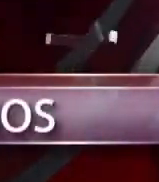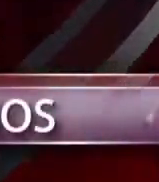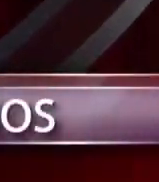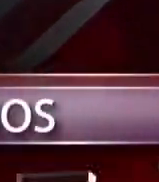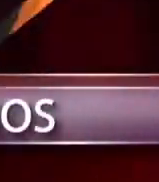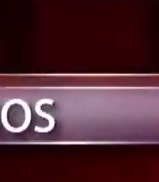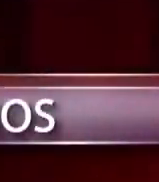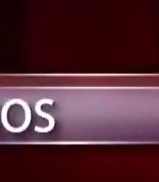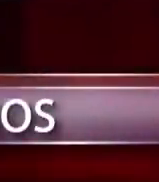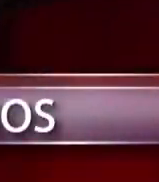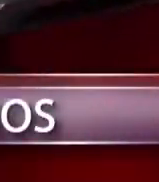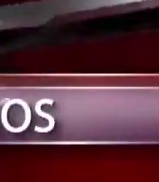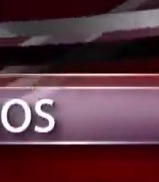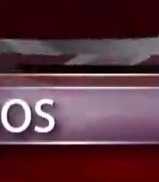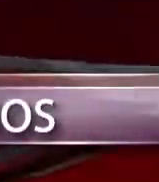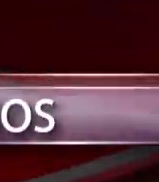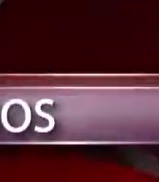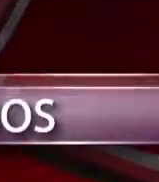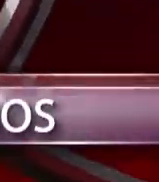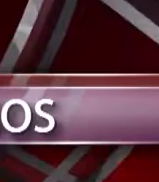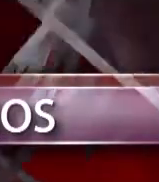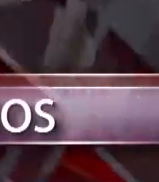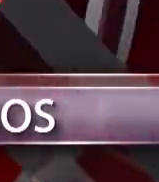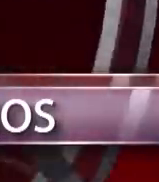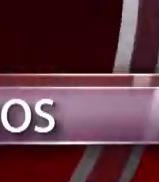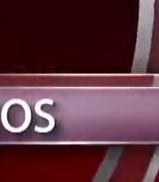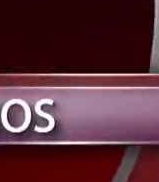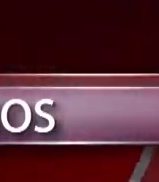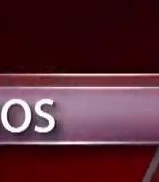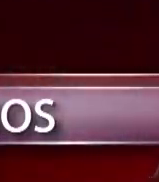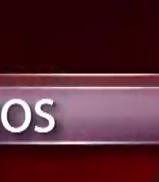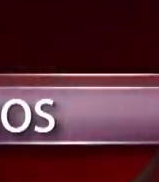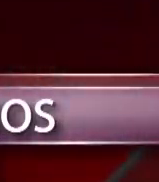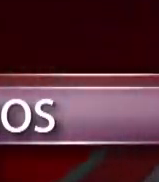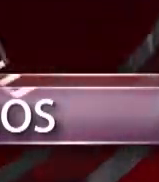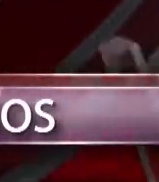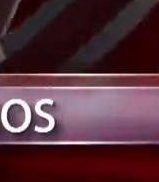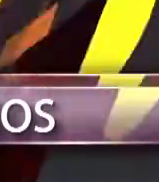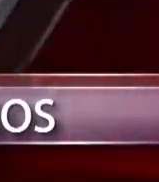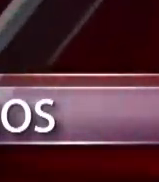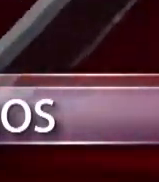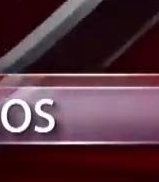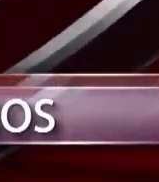Regresamos con TVL Noticias, emisión central, luego de la siguiente pausa promocional.